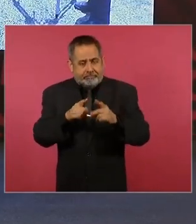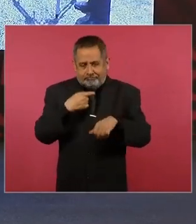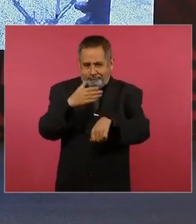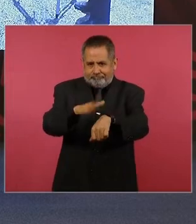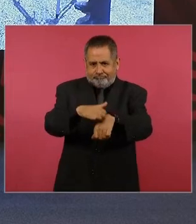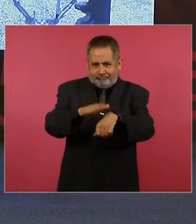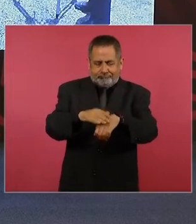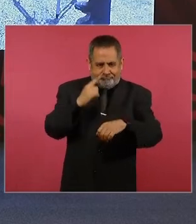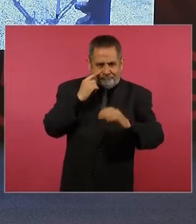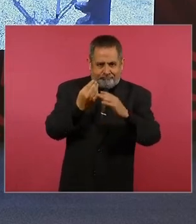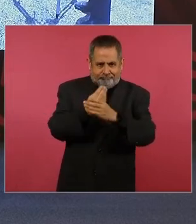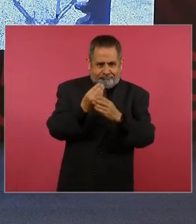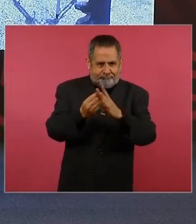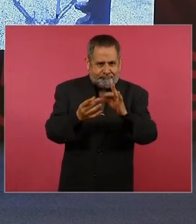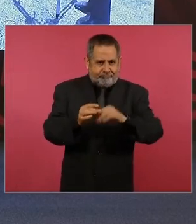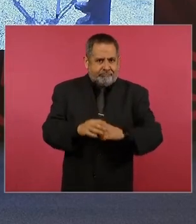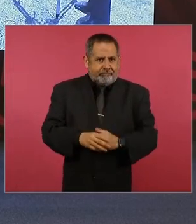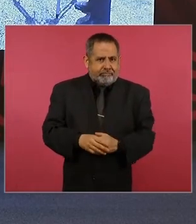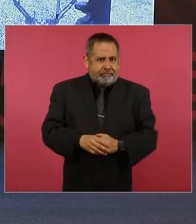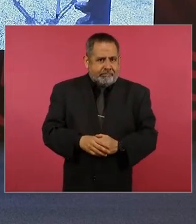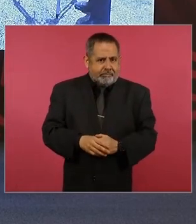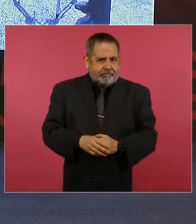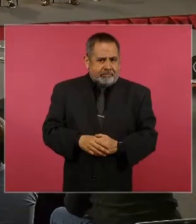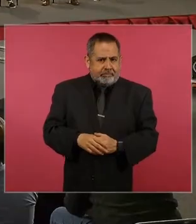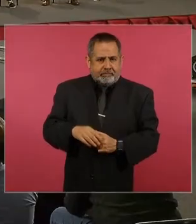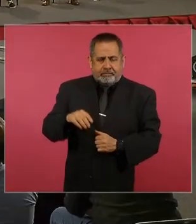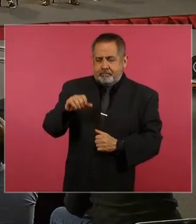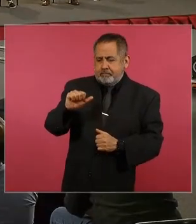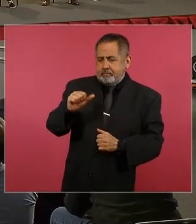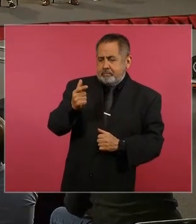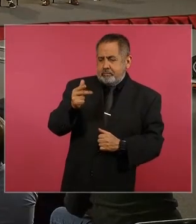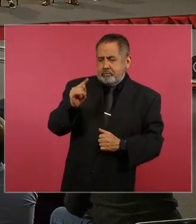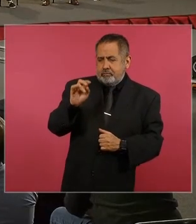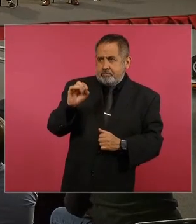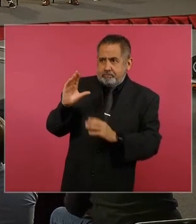lección agustina, que es de Agustín Márquez.